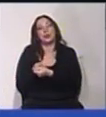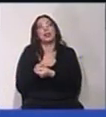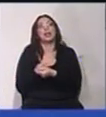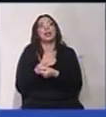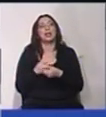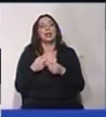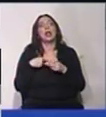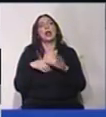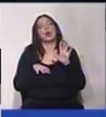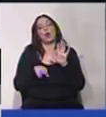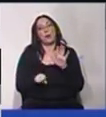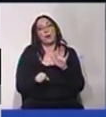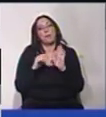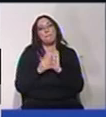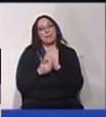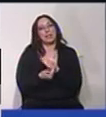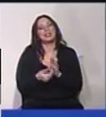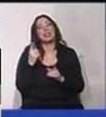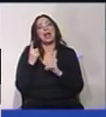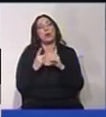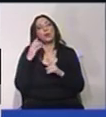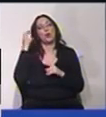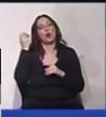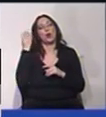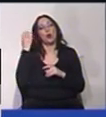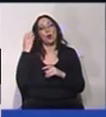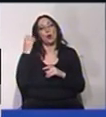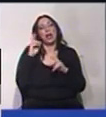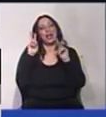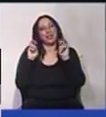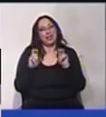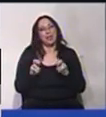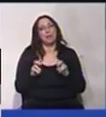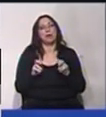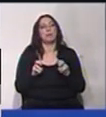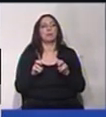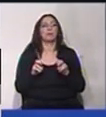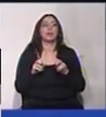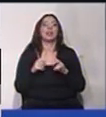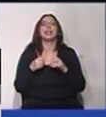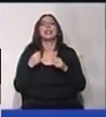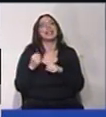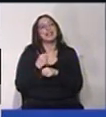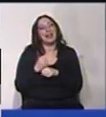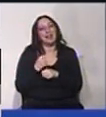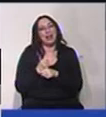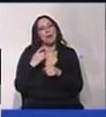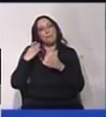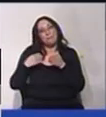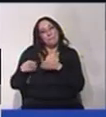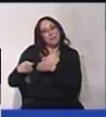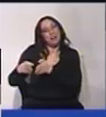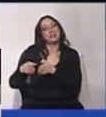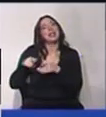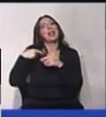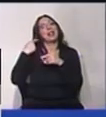el compromiso de presentarnos en algunos congresos con algunos temas. Estamos llevando el trabajo para ese lado y después